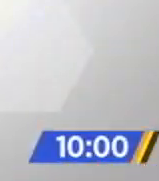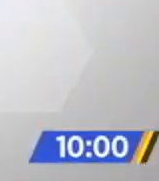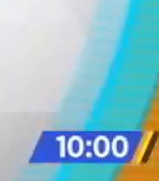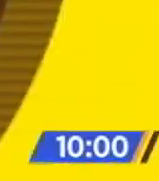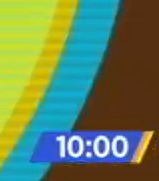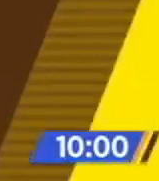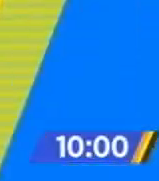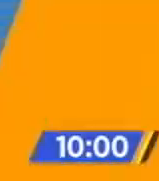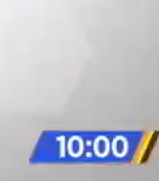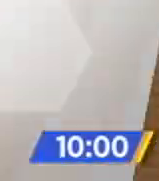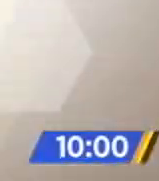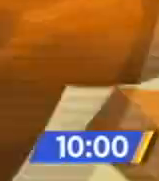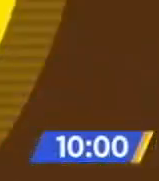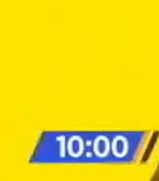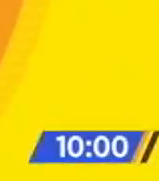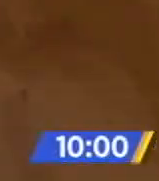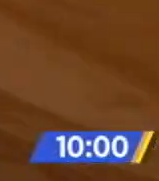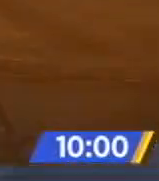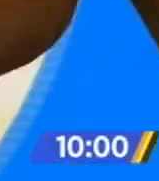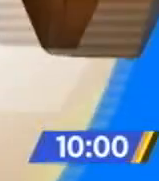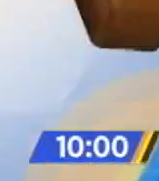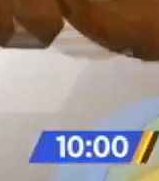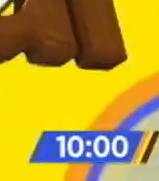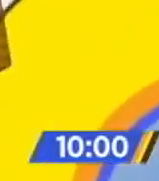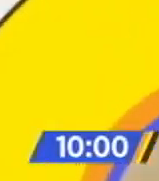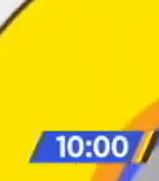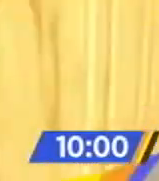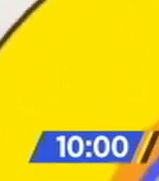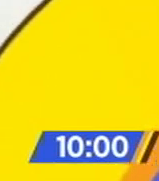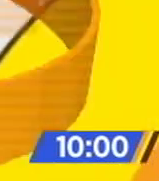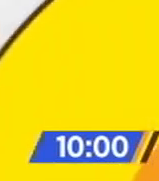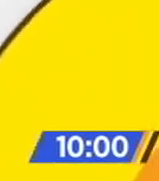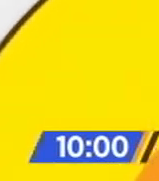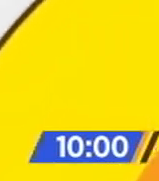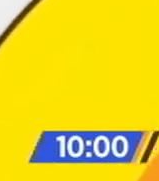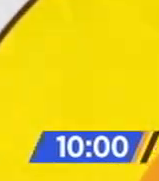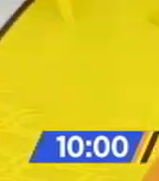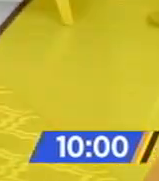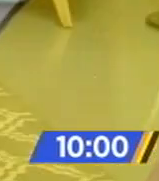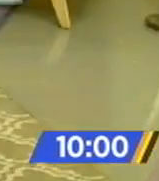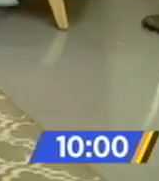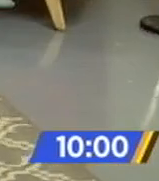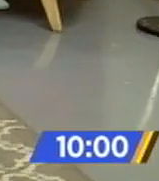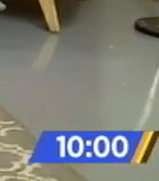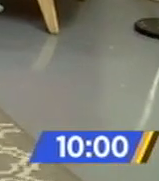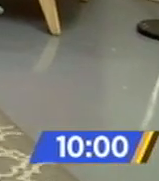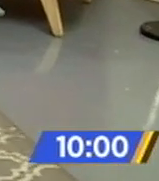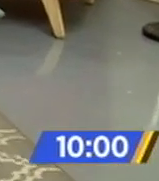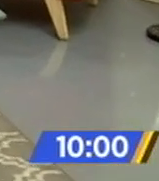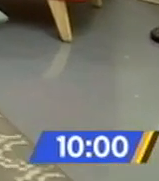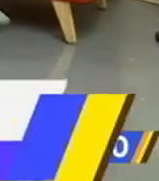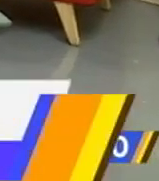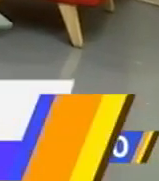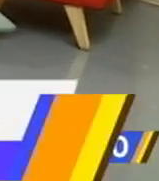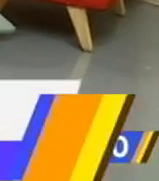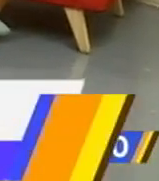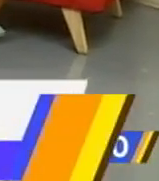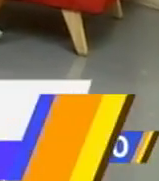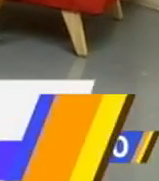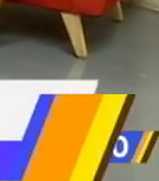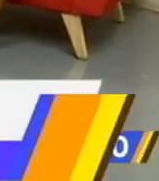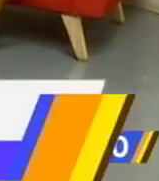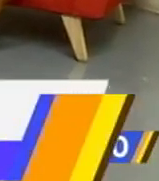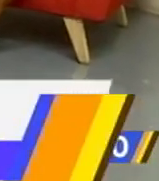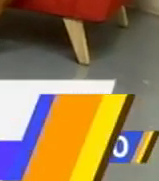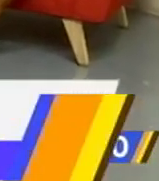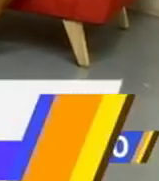Rica es pura vida. Costa Rica es mi patria. pero usted no